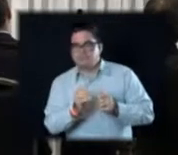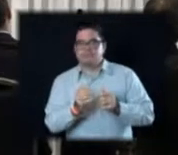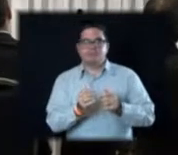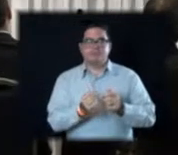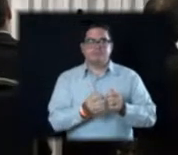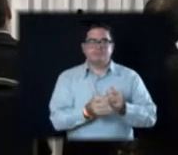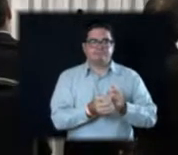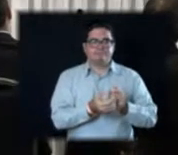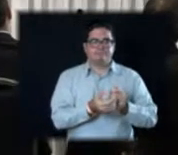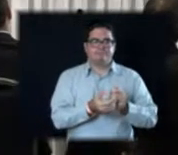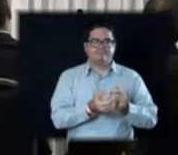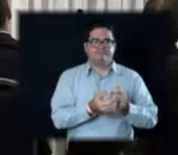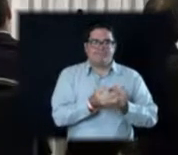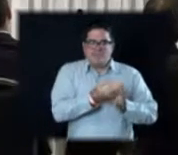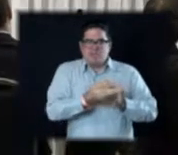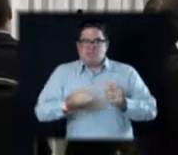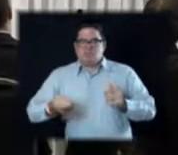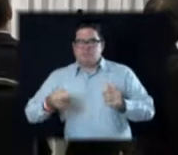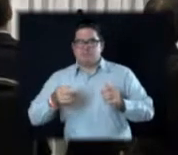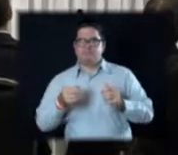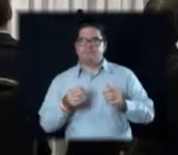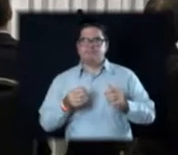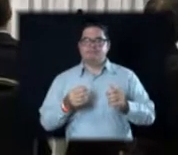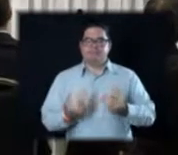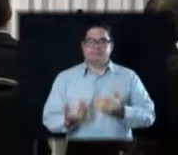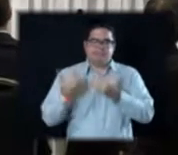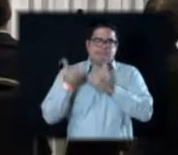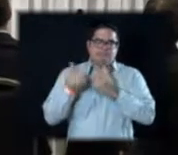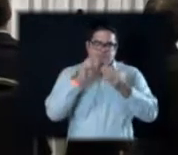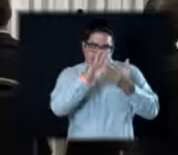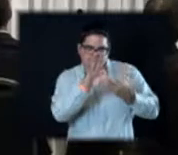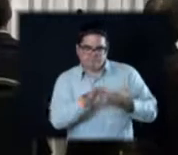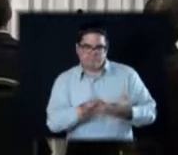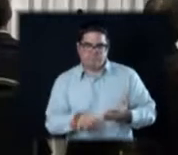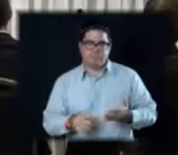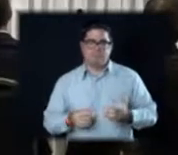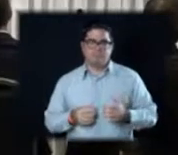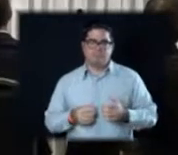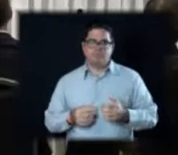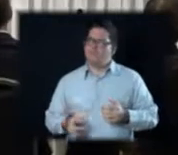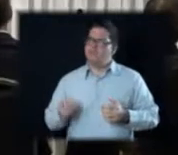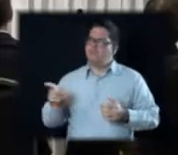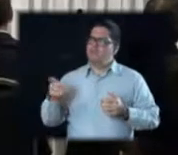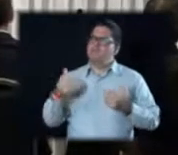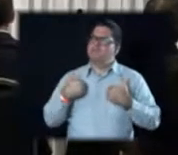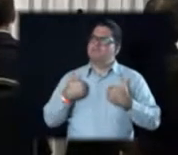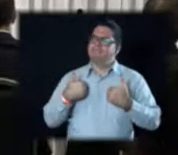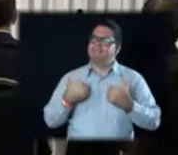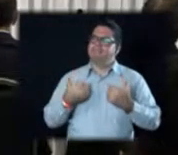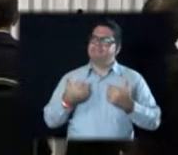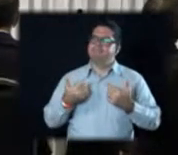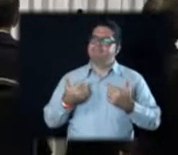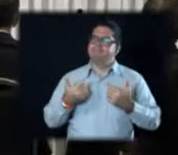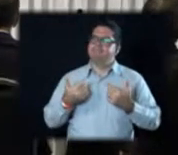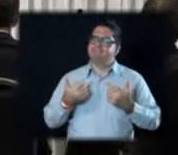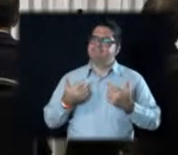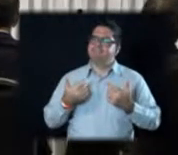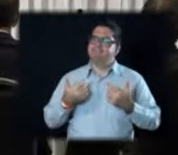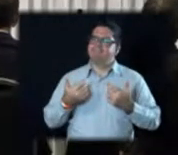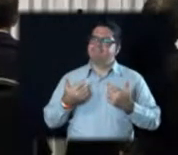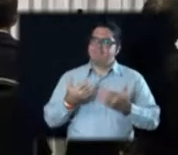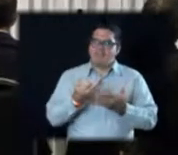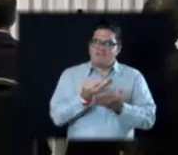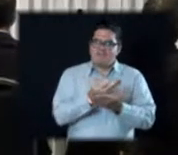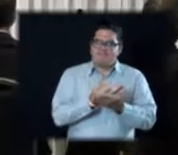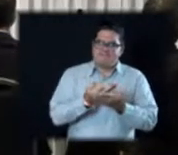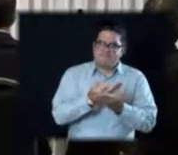de recursos y cuentas en la Hacienda, ¿nos podría dar una idea de la magnitud de las